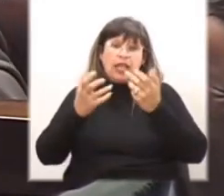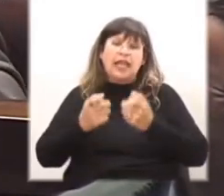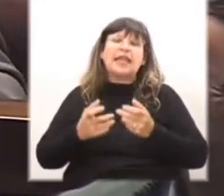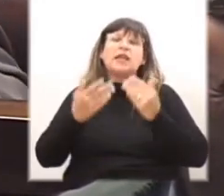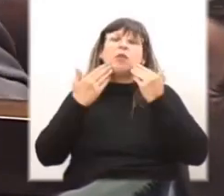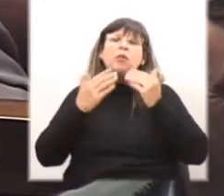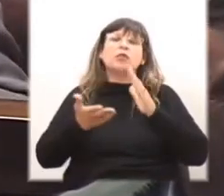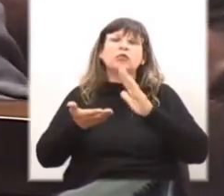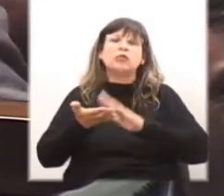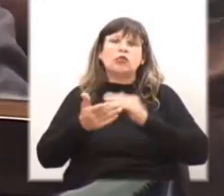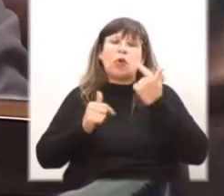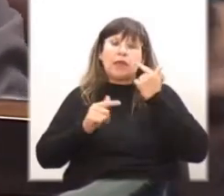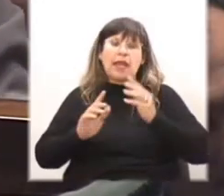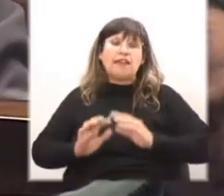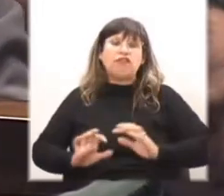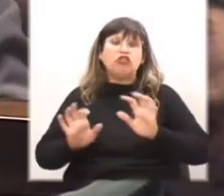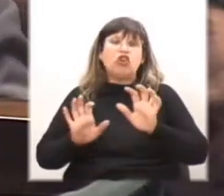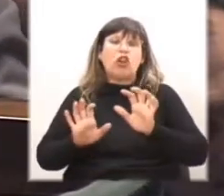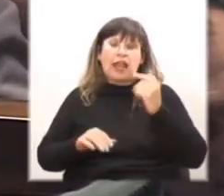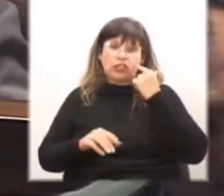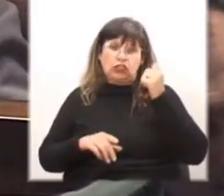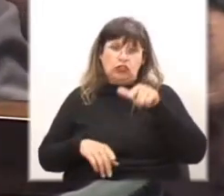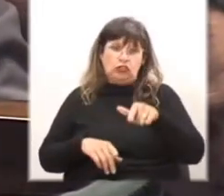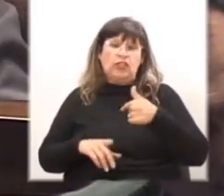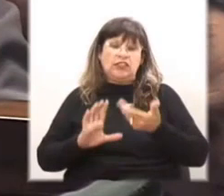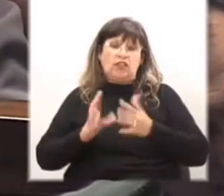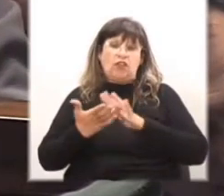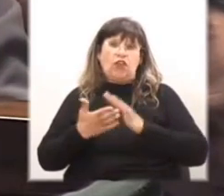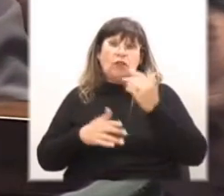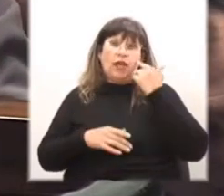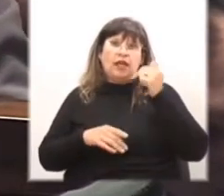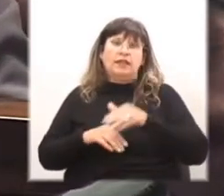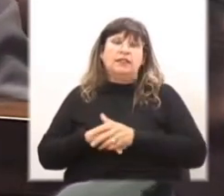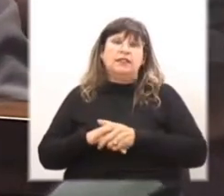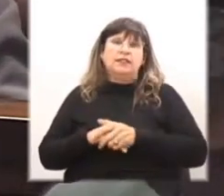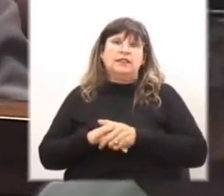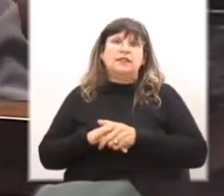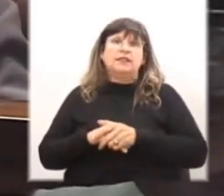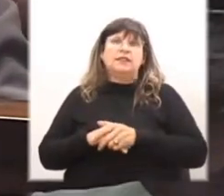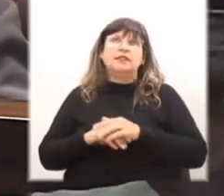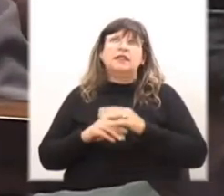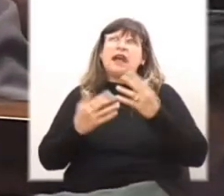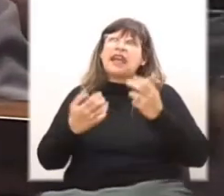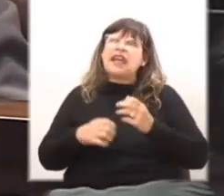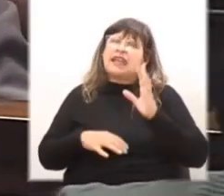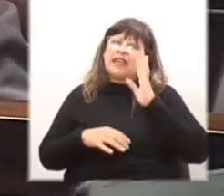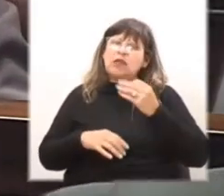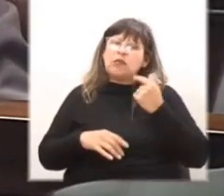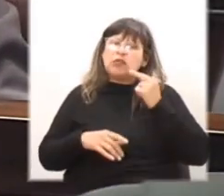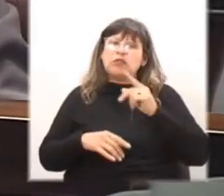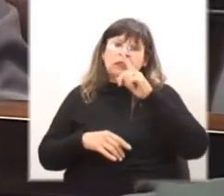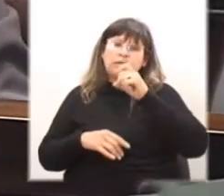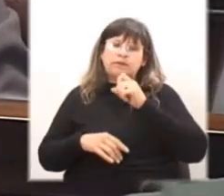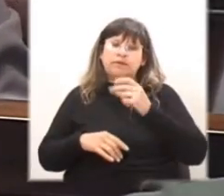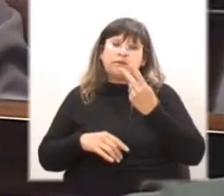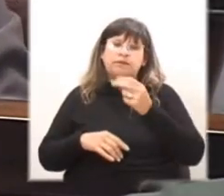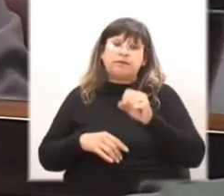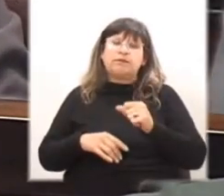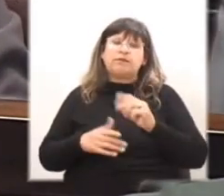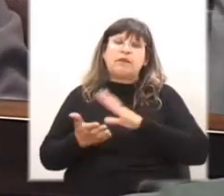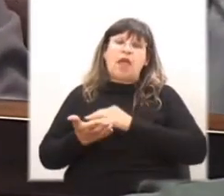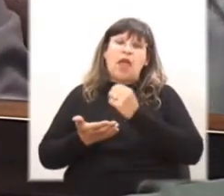es relacionado al personal. Y en ese sentido queremos saber que desde marzo de 2020 hasta